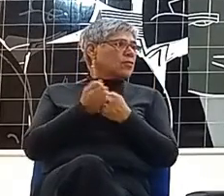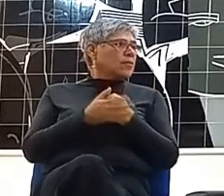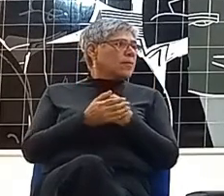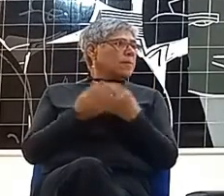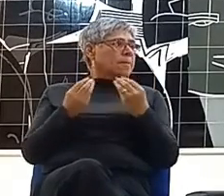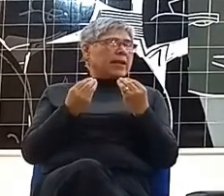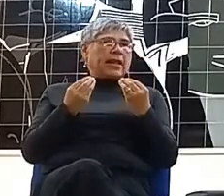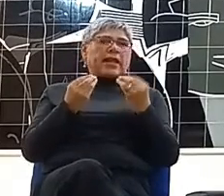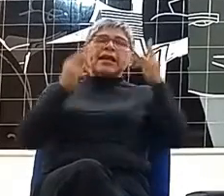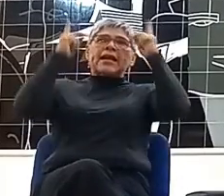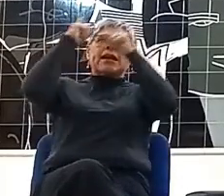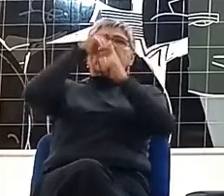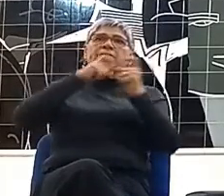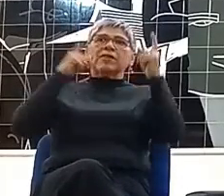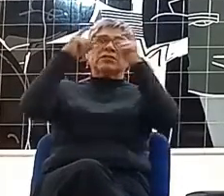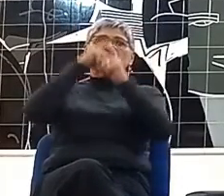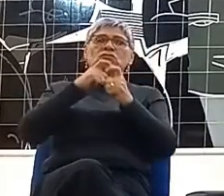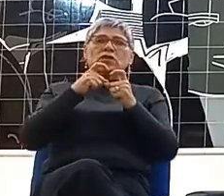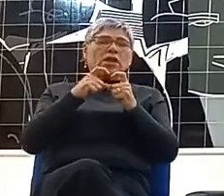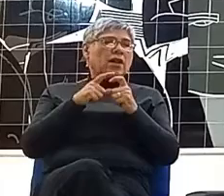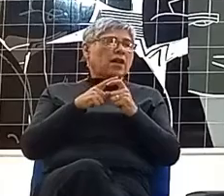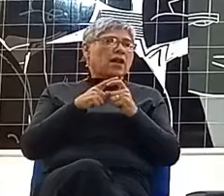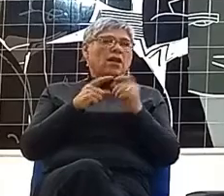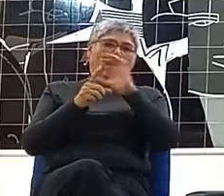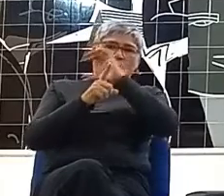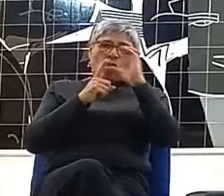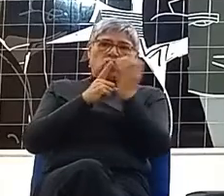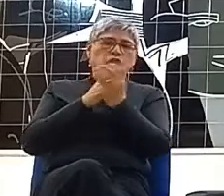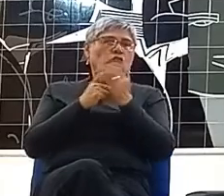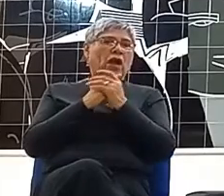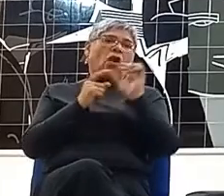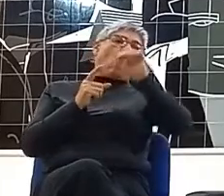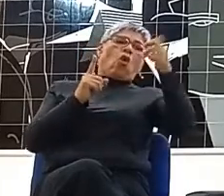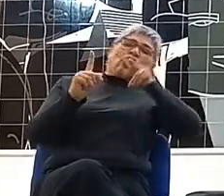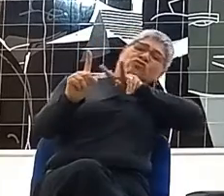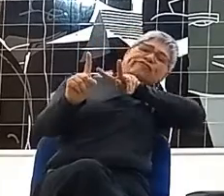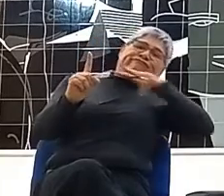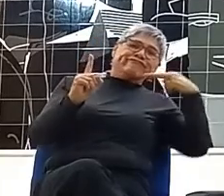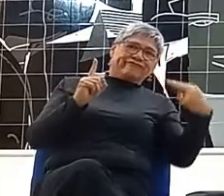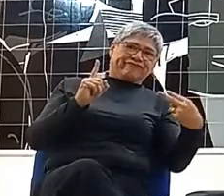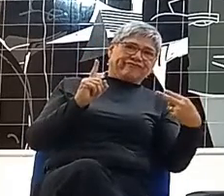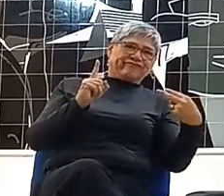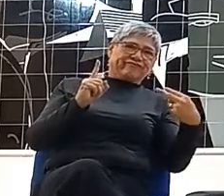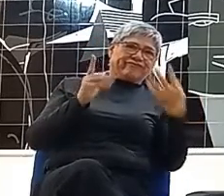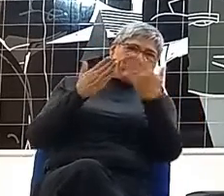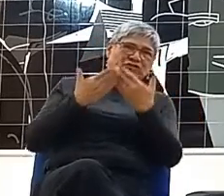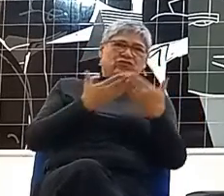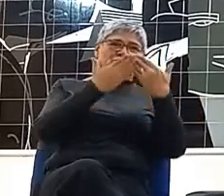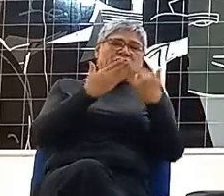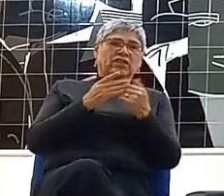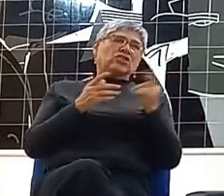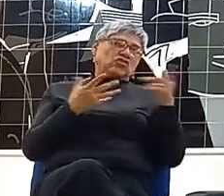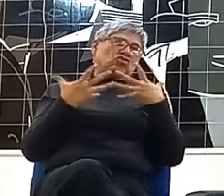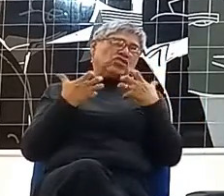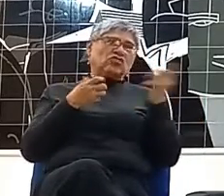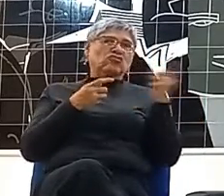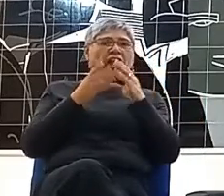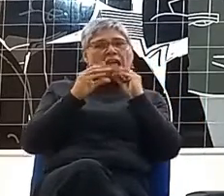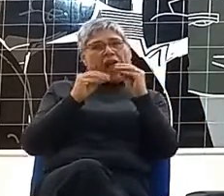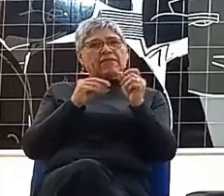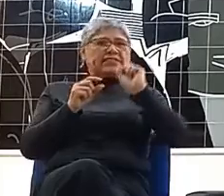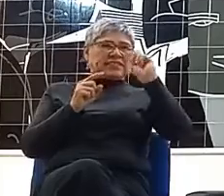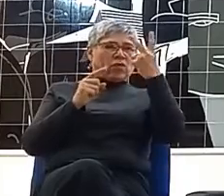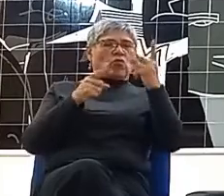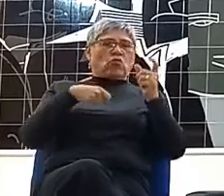para reflexionar en torno de temas de la cultura desde otro ámbito. Entonces, me gustaría que nos hablaras un poco de ese segundo